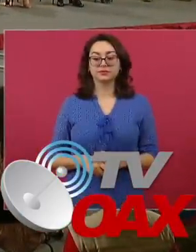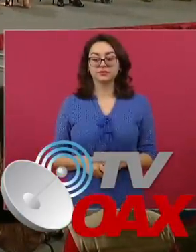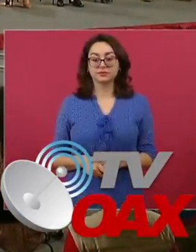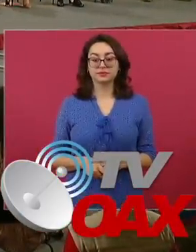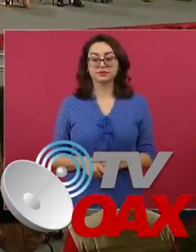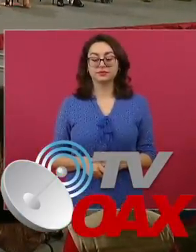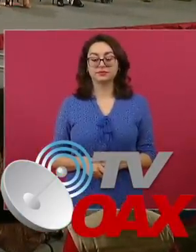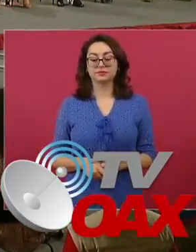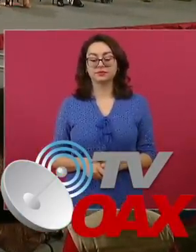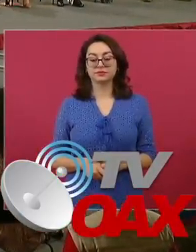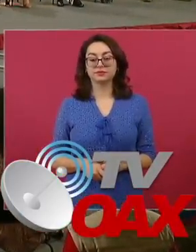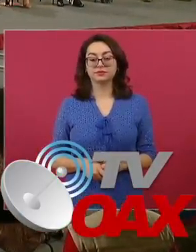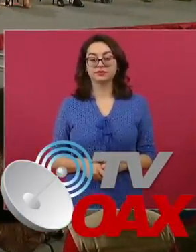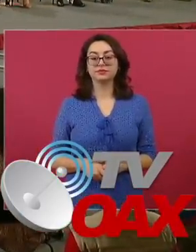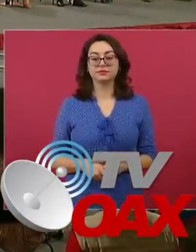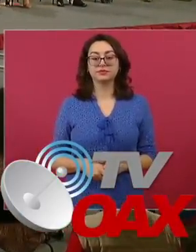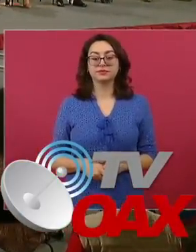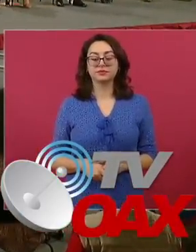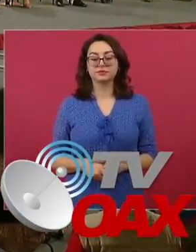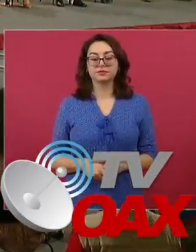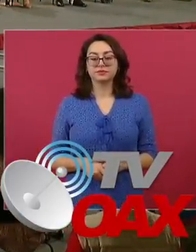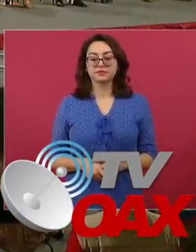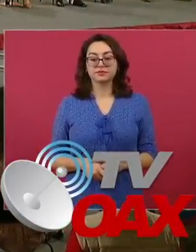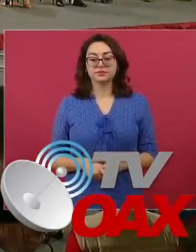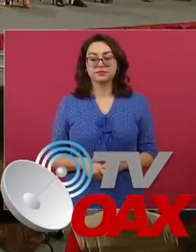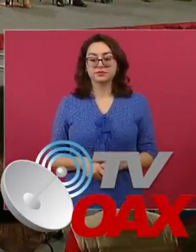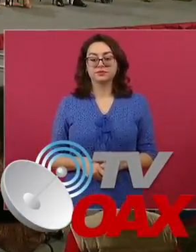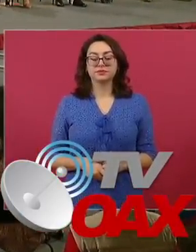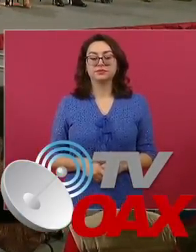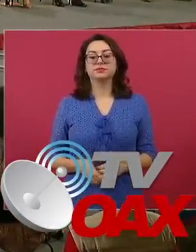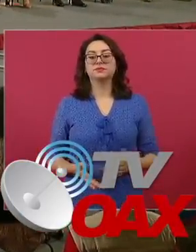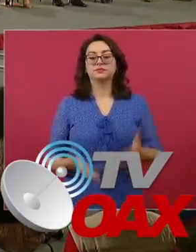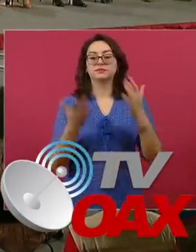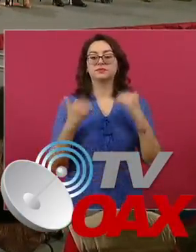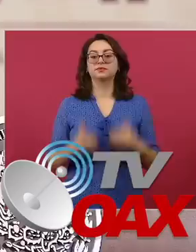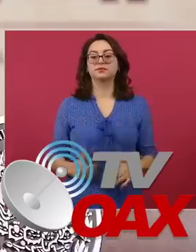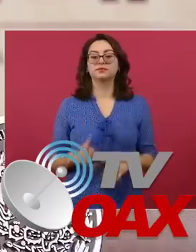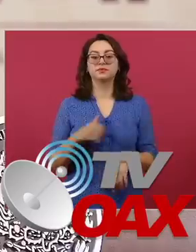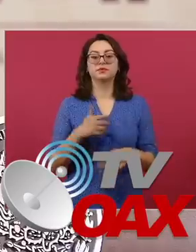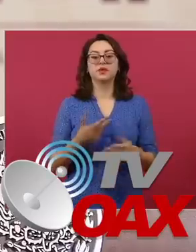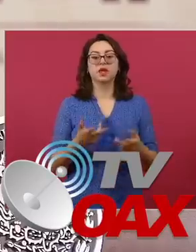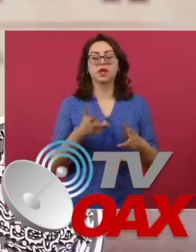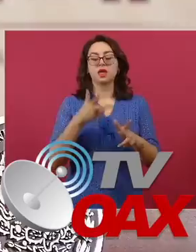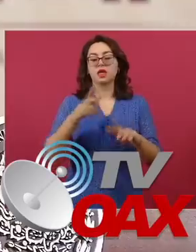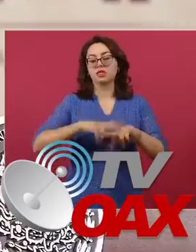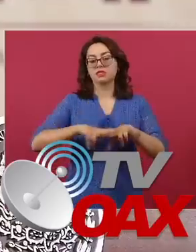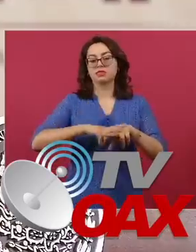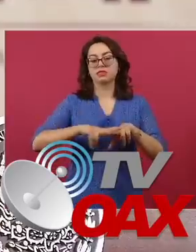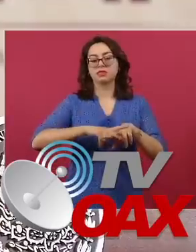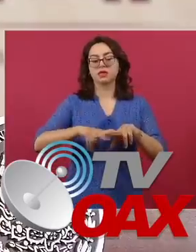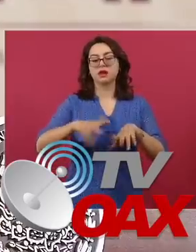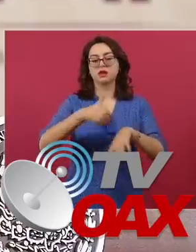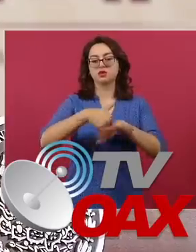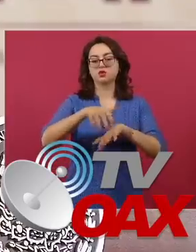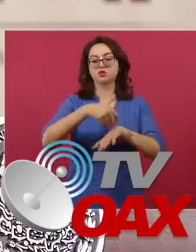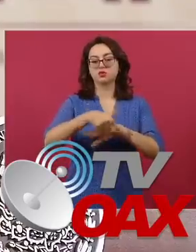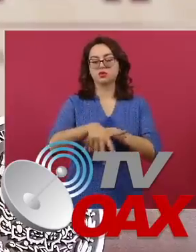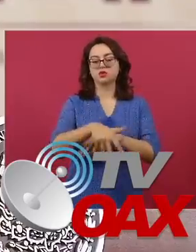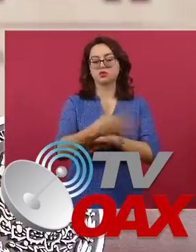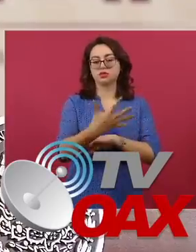2023. Vamos a reportar hoy los avances del tramo 5. Como ustedes saben, se divide en 3